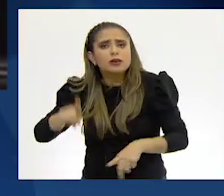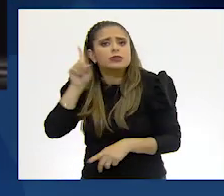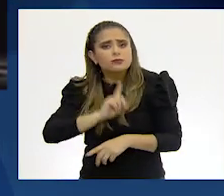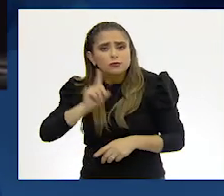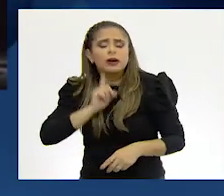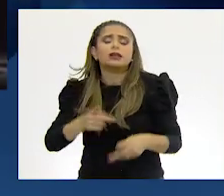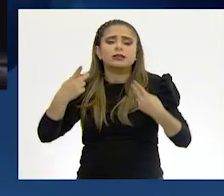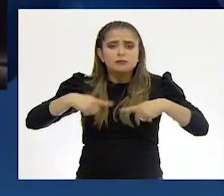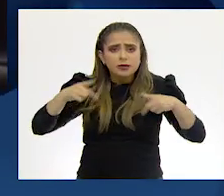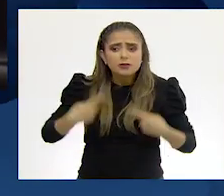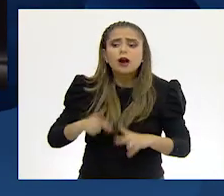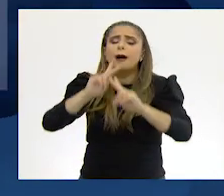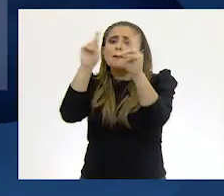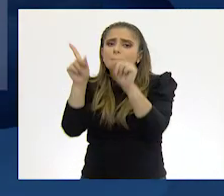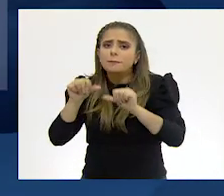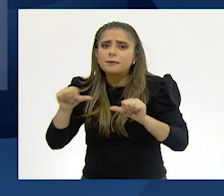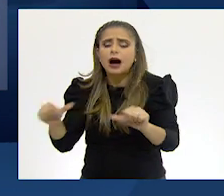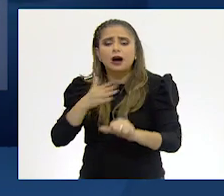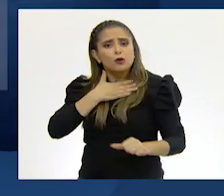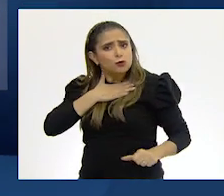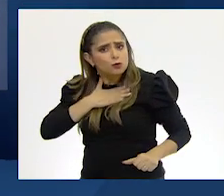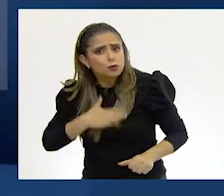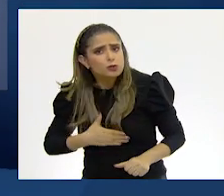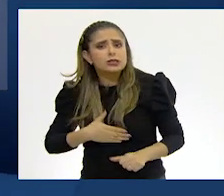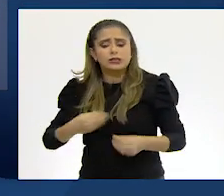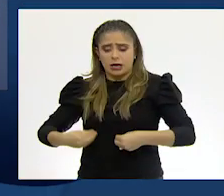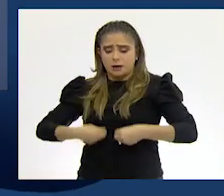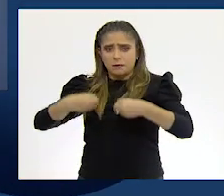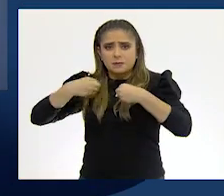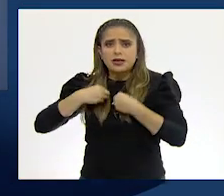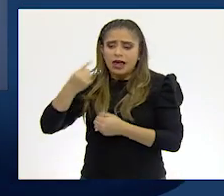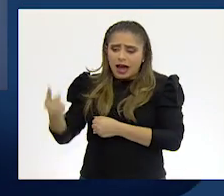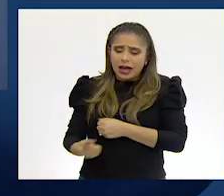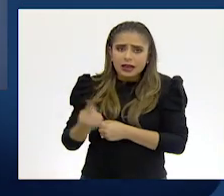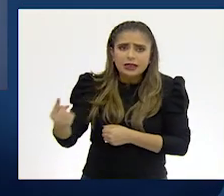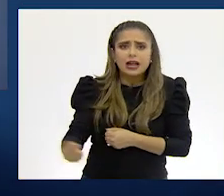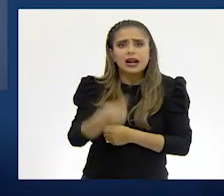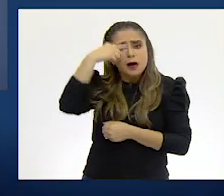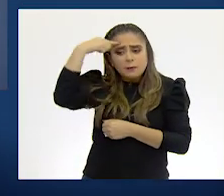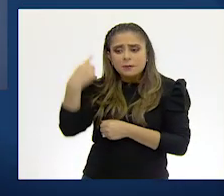reino de paz y justicia y la vida eterna para los justos.